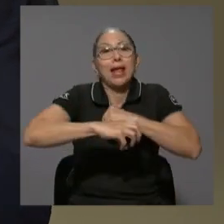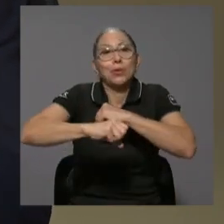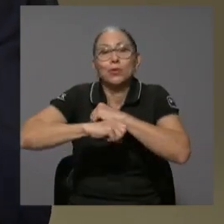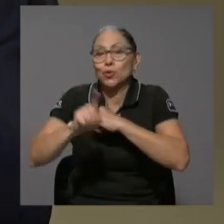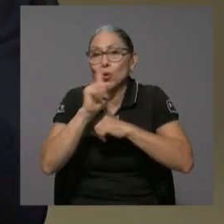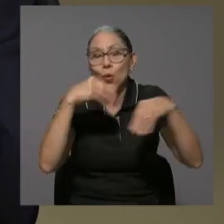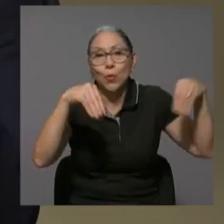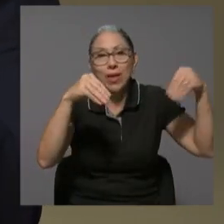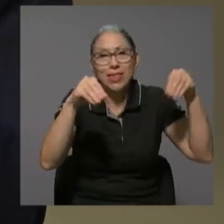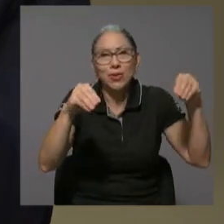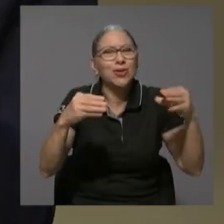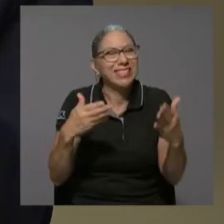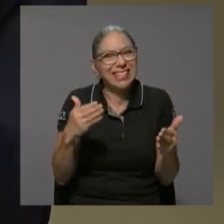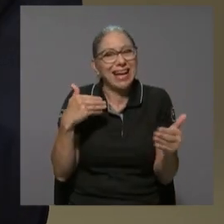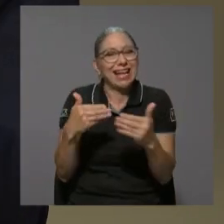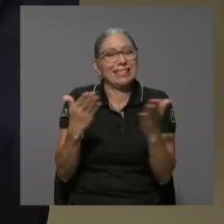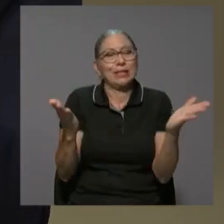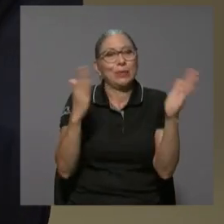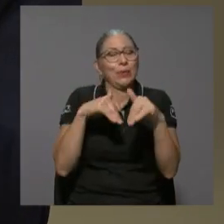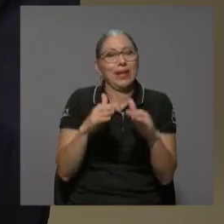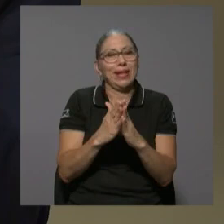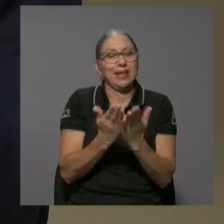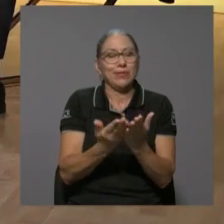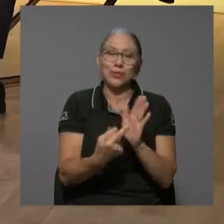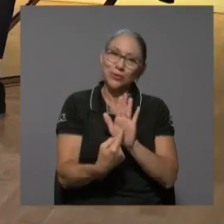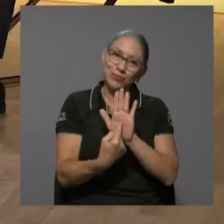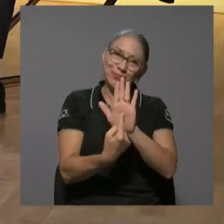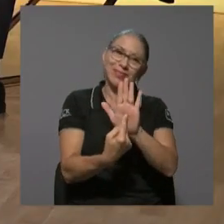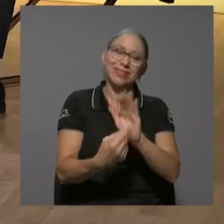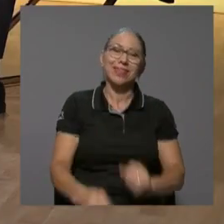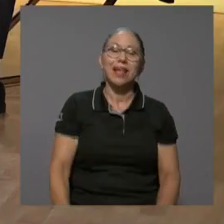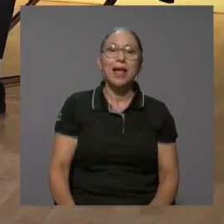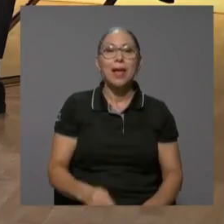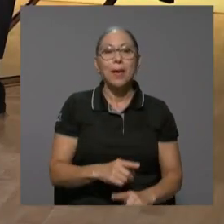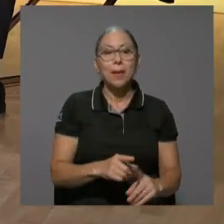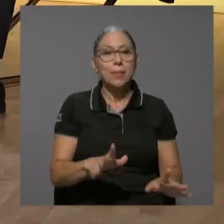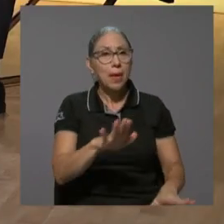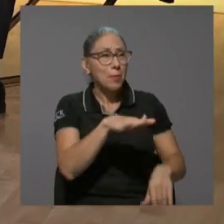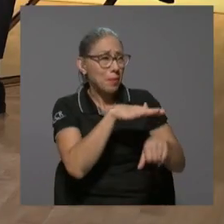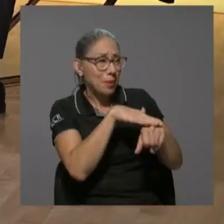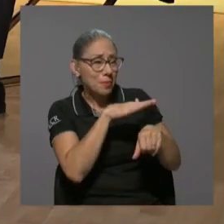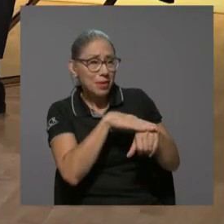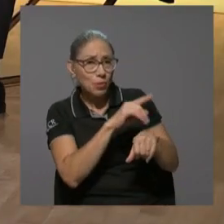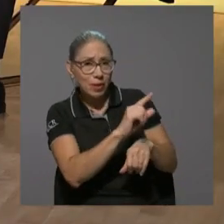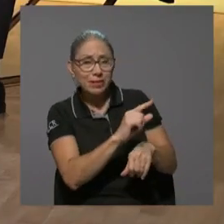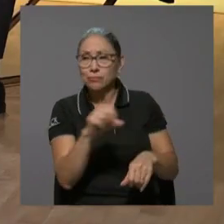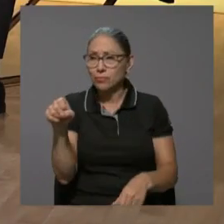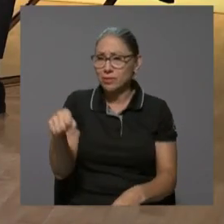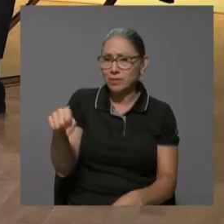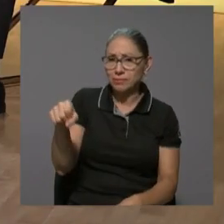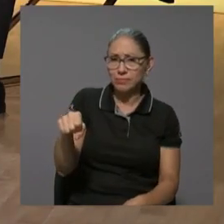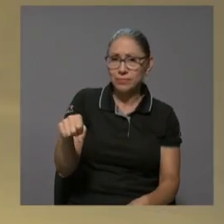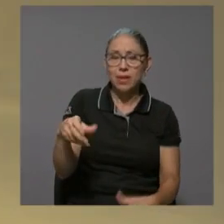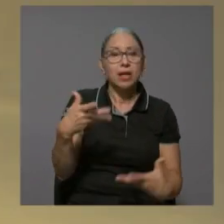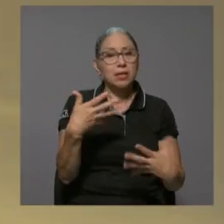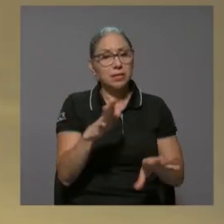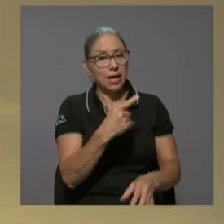agotado, es que, si bien es cierto, la desinformación... ¿Me permite una pequeña cosita? Sí, adelante. Ya que lo mencionó.